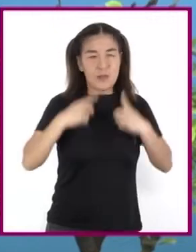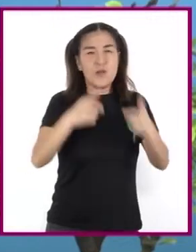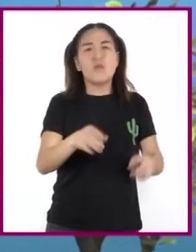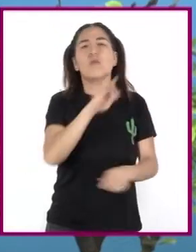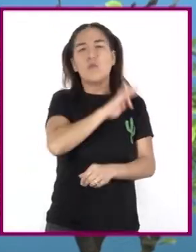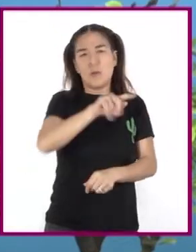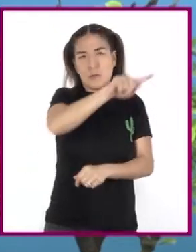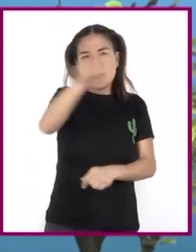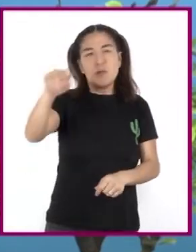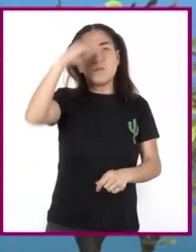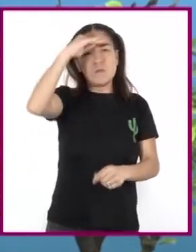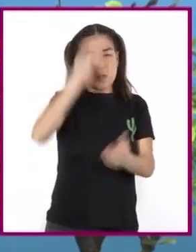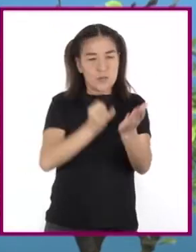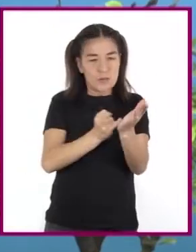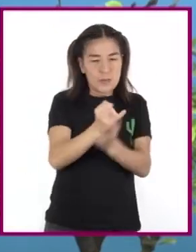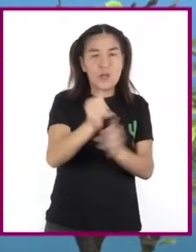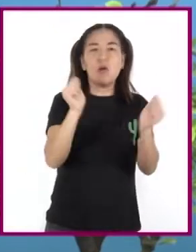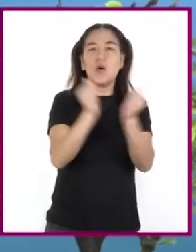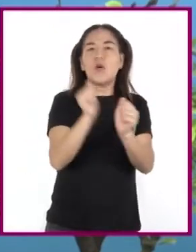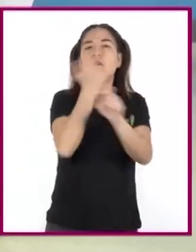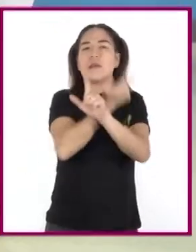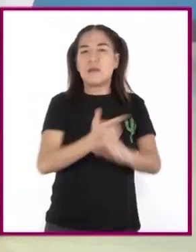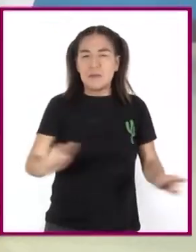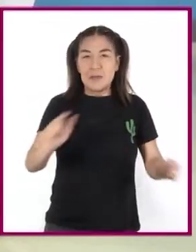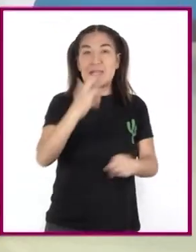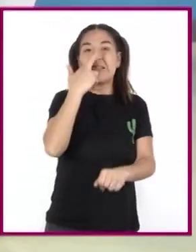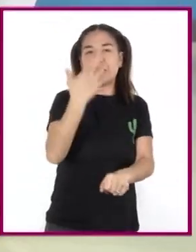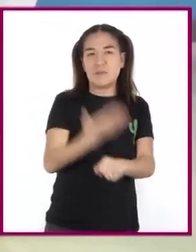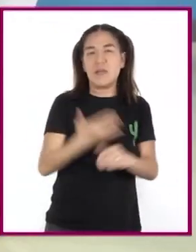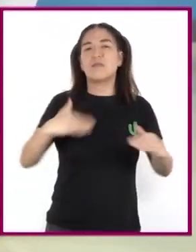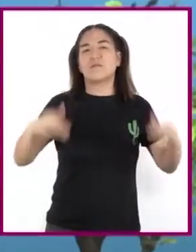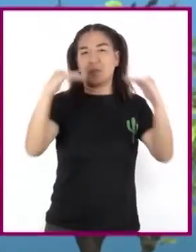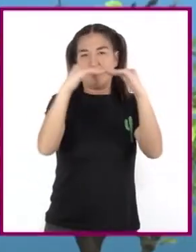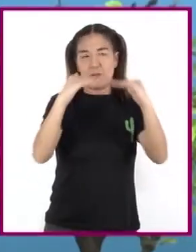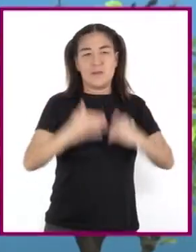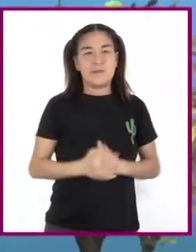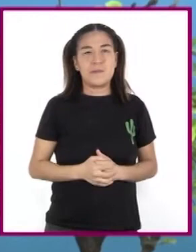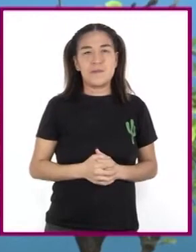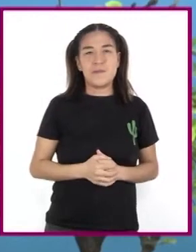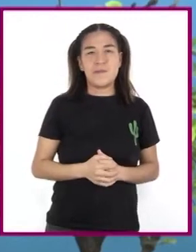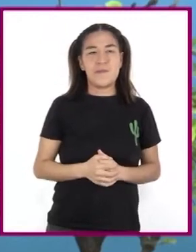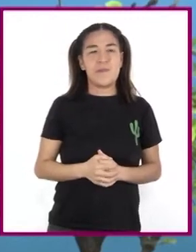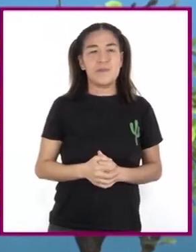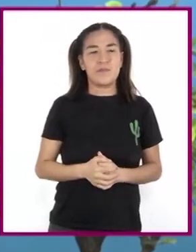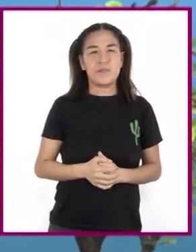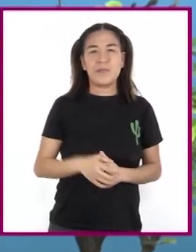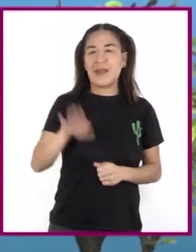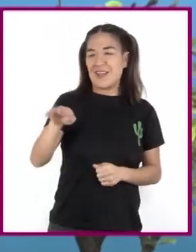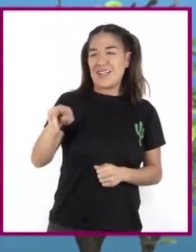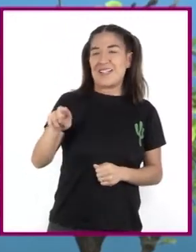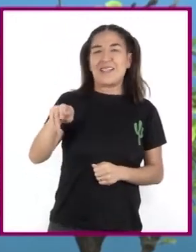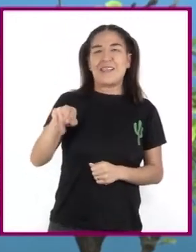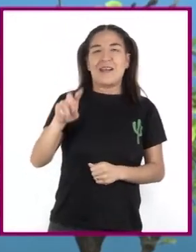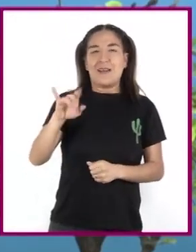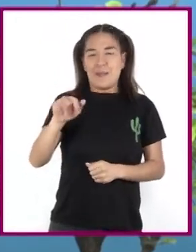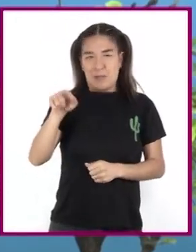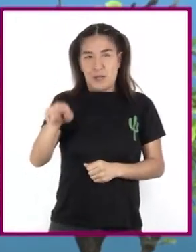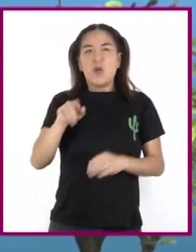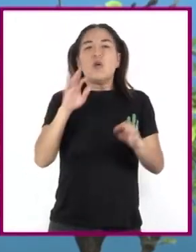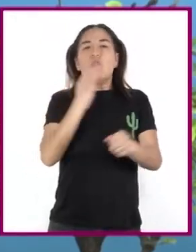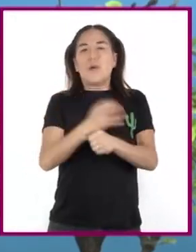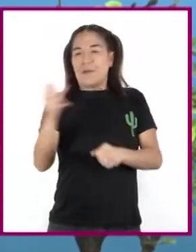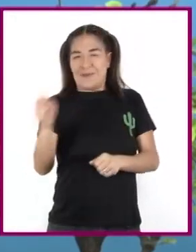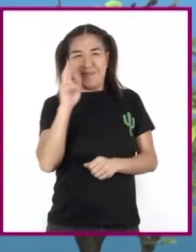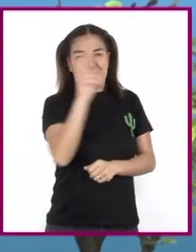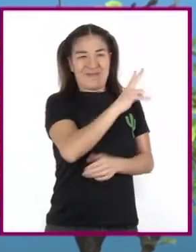con libertad, respeto e igualdad. Nadia. Además de las acciones generales propuestas en la última